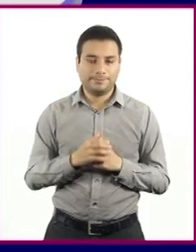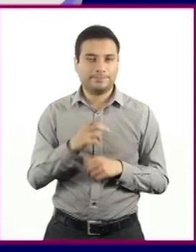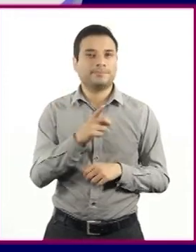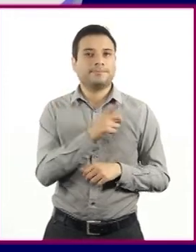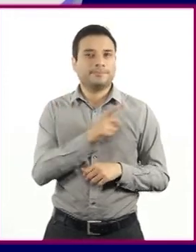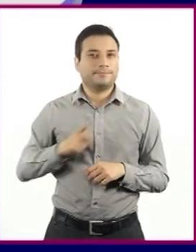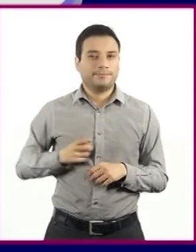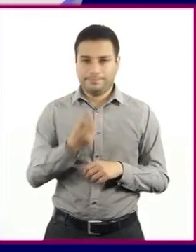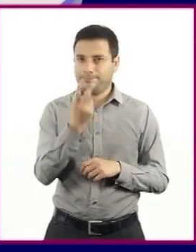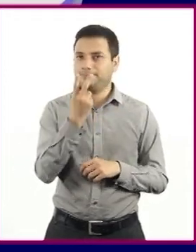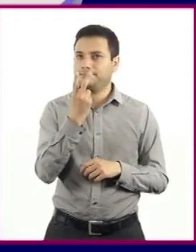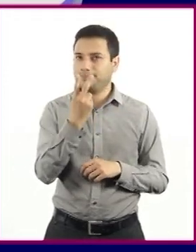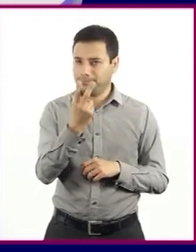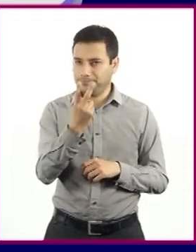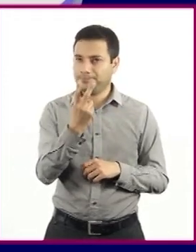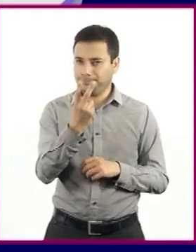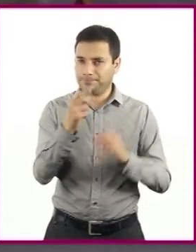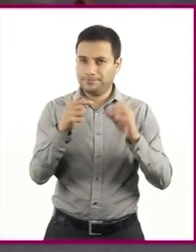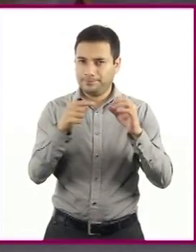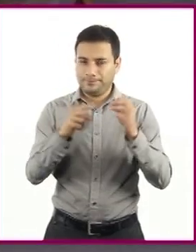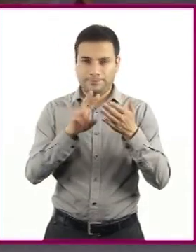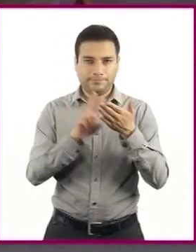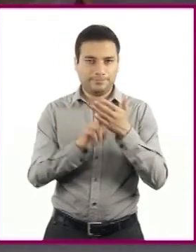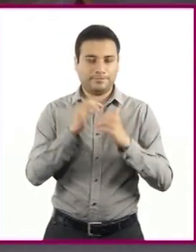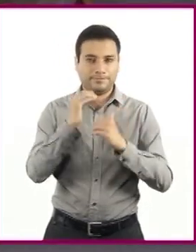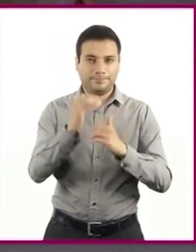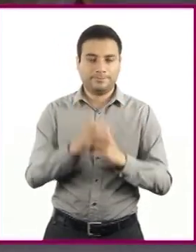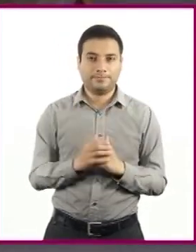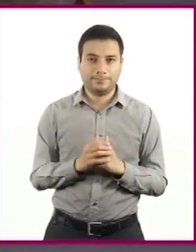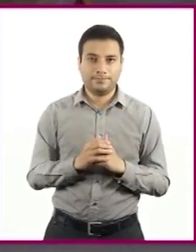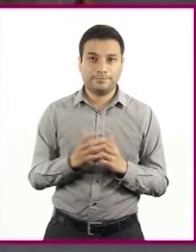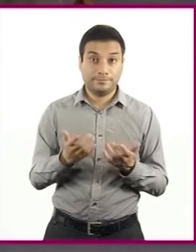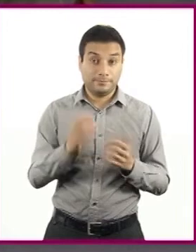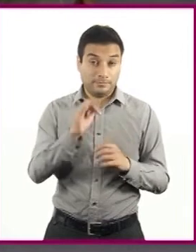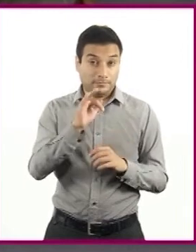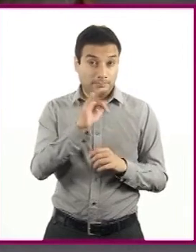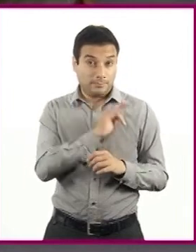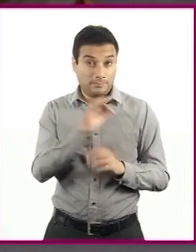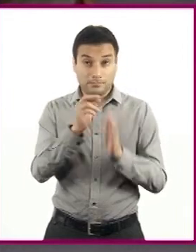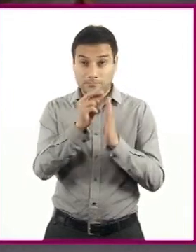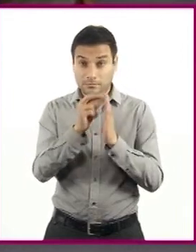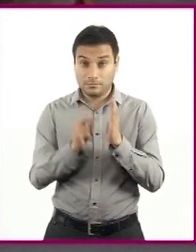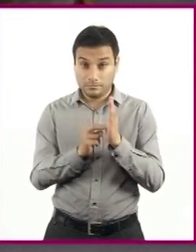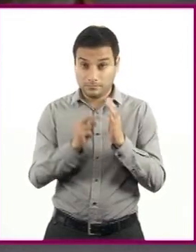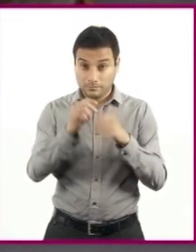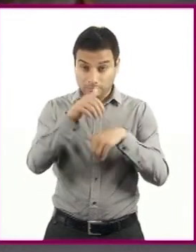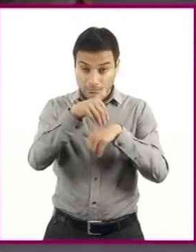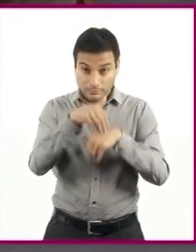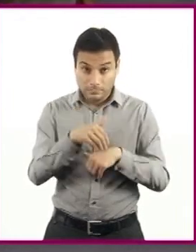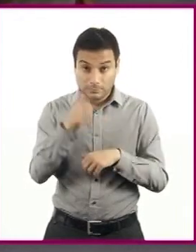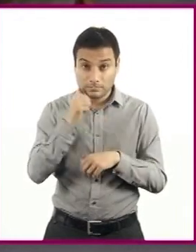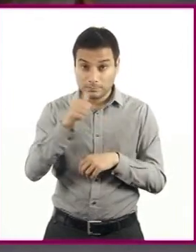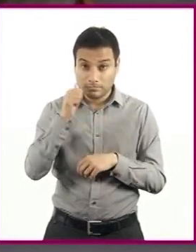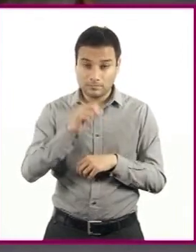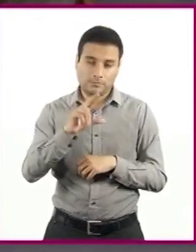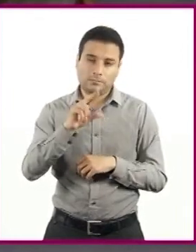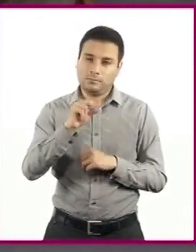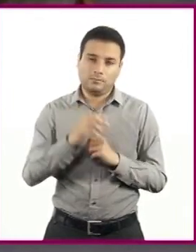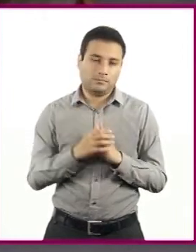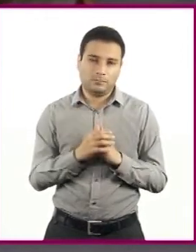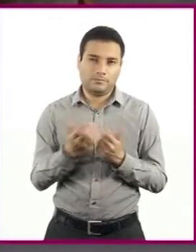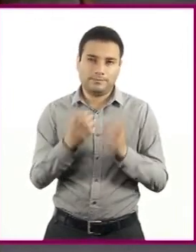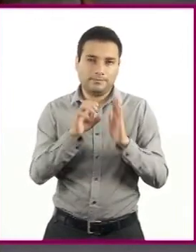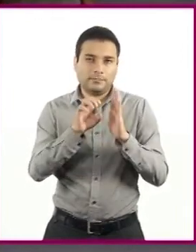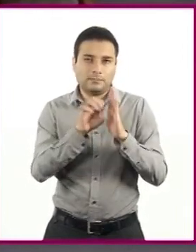2 electrones según la regla del octeto. No siempre se pueden cumplir estas reglas con enlaces simples. En estos casos que